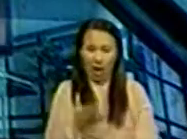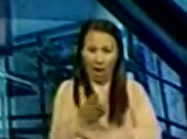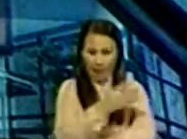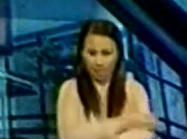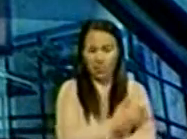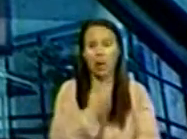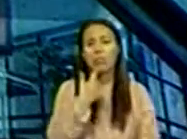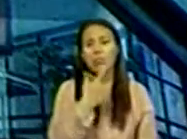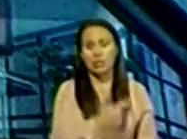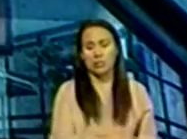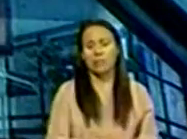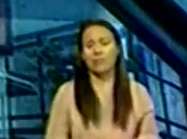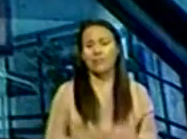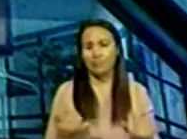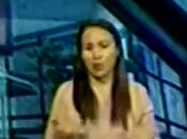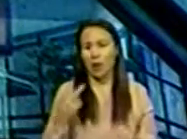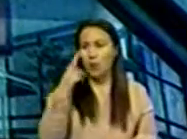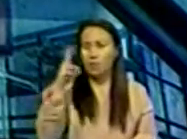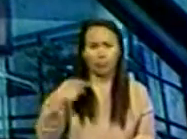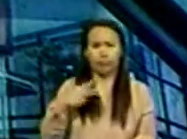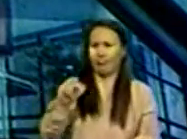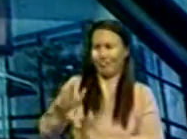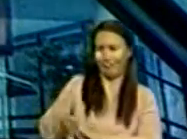Jorge Escobar nos amplía el tema.